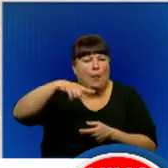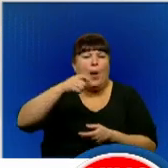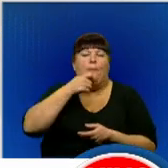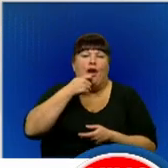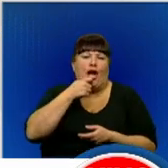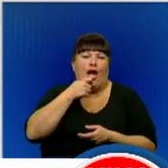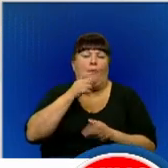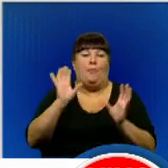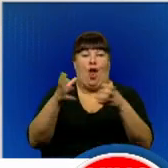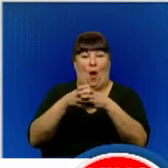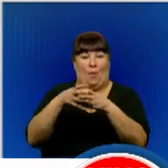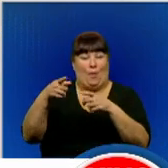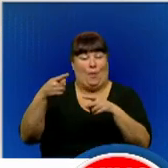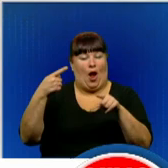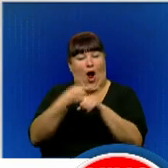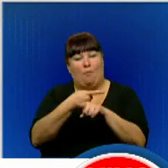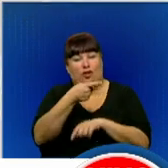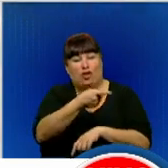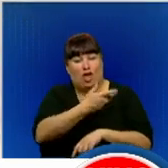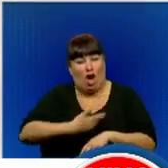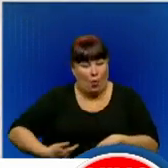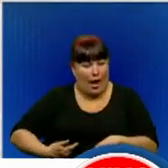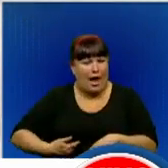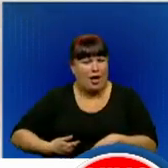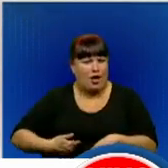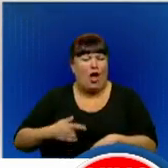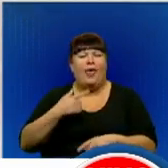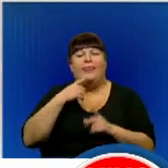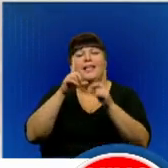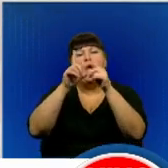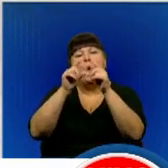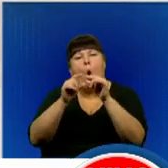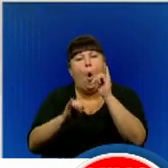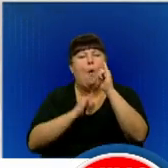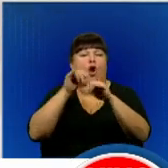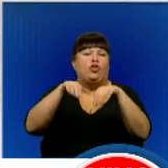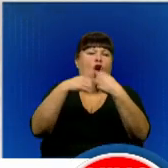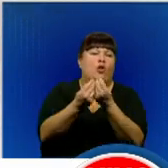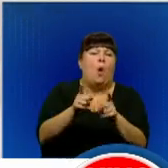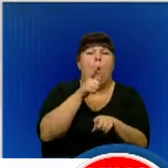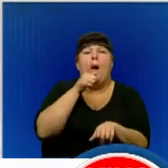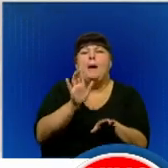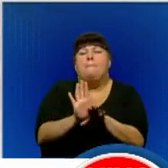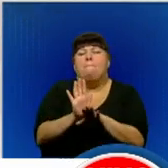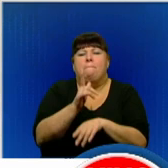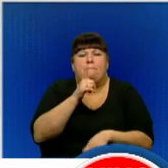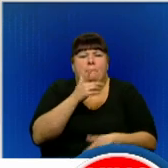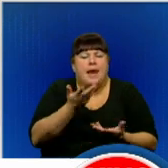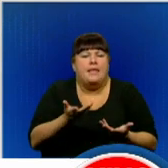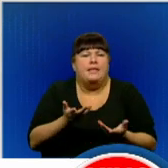desde la bancada opositora números como si estuviésemos viviendo